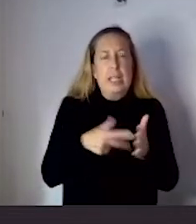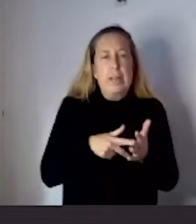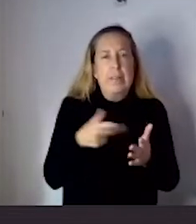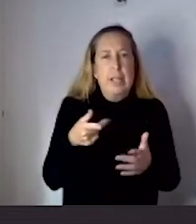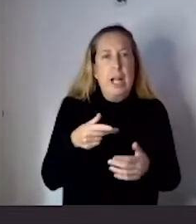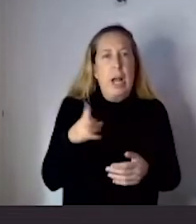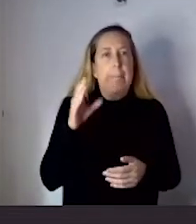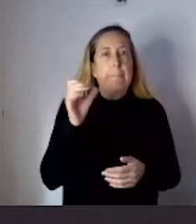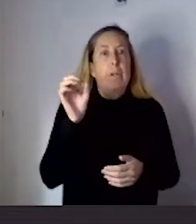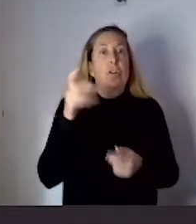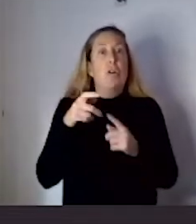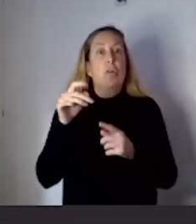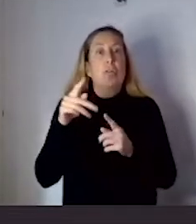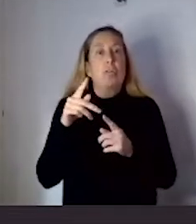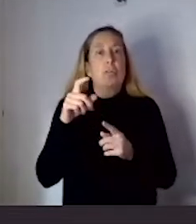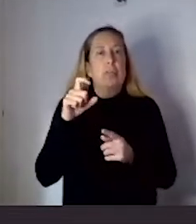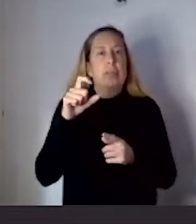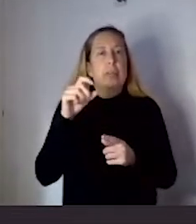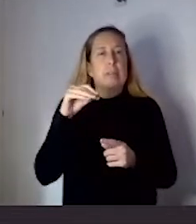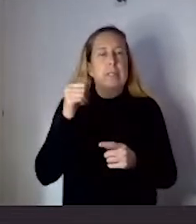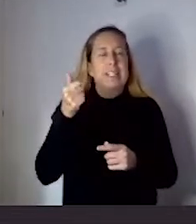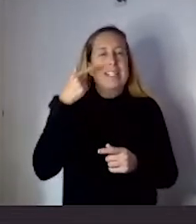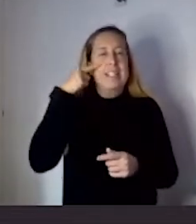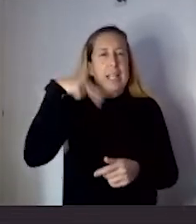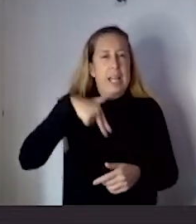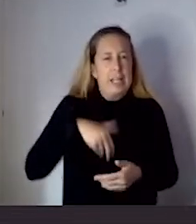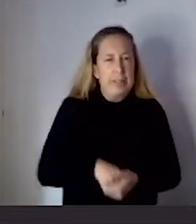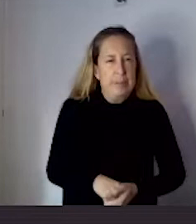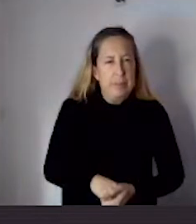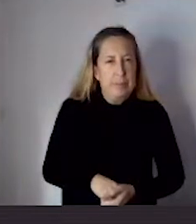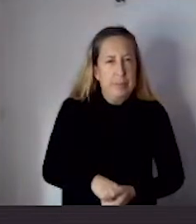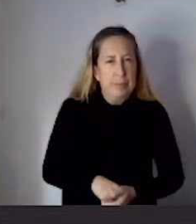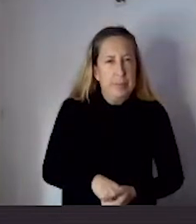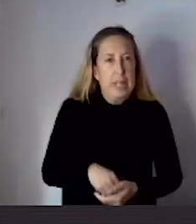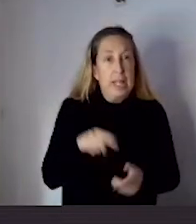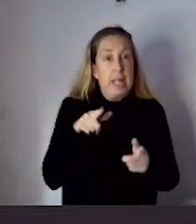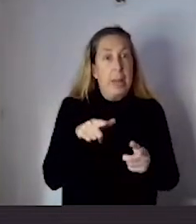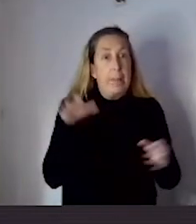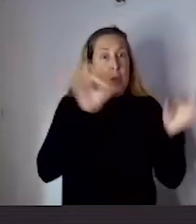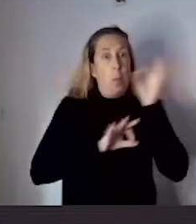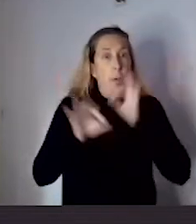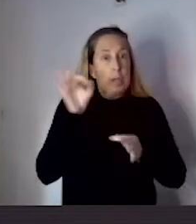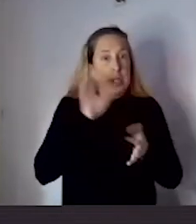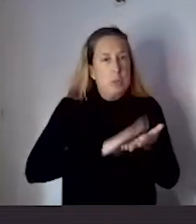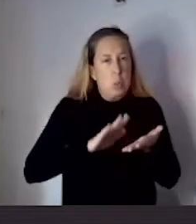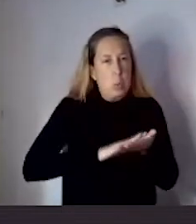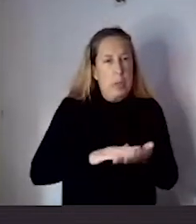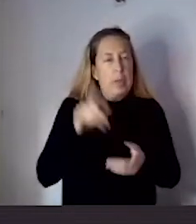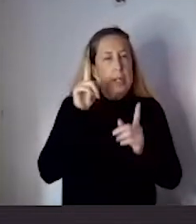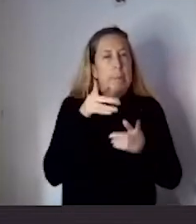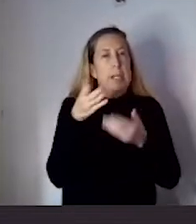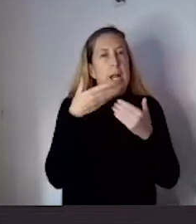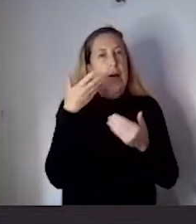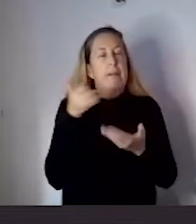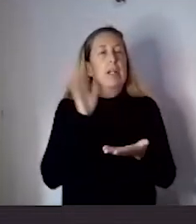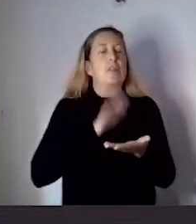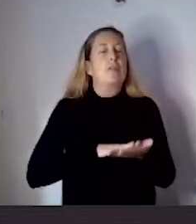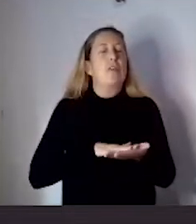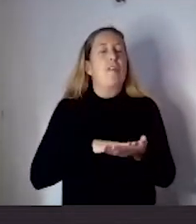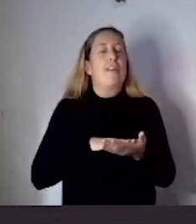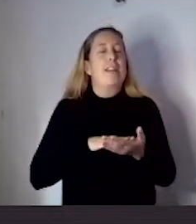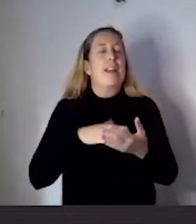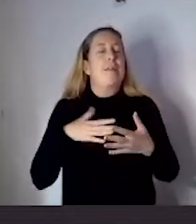vamos a introducir el proyecto color neuronas tips de mike un y también vamos a hablar un poco del bienestar incluyendo